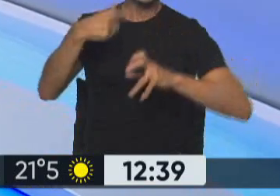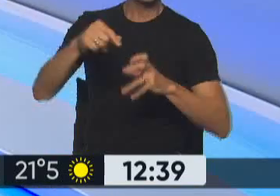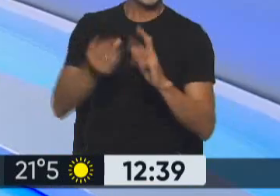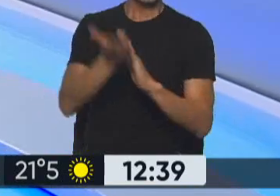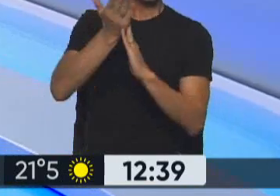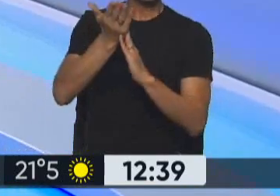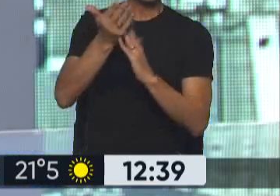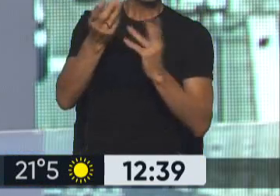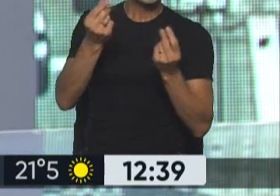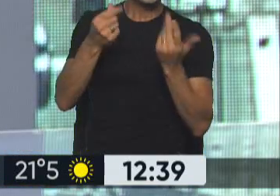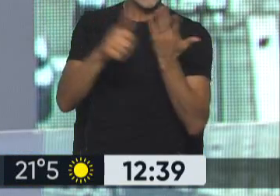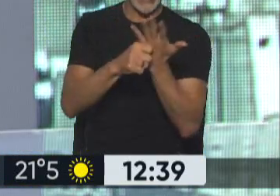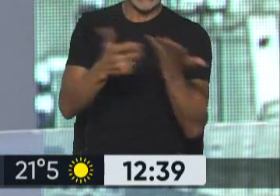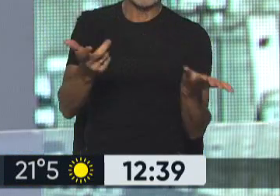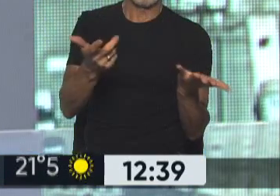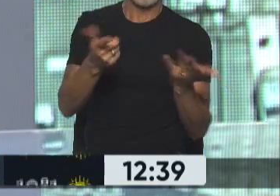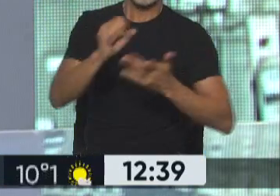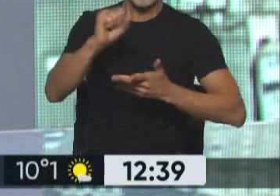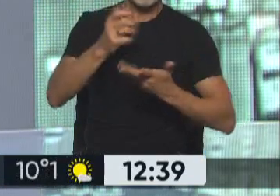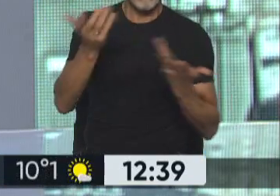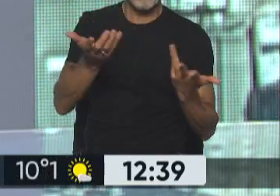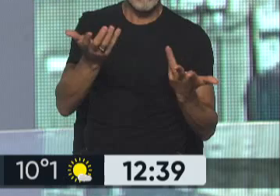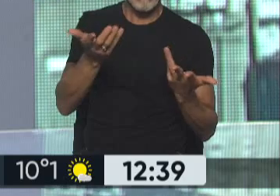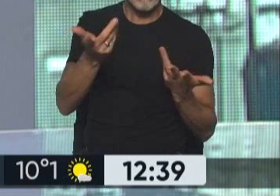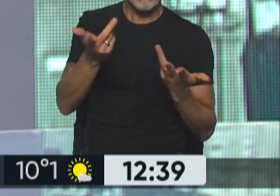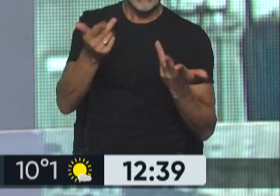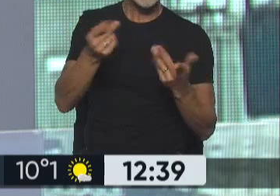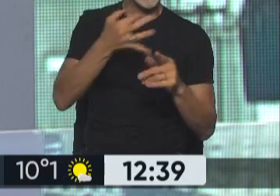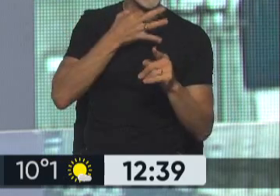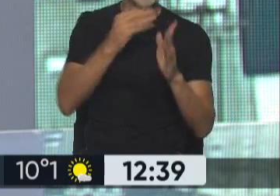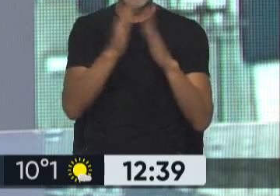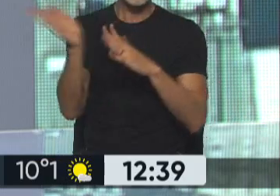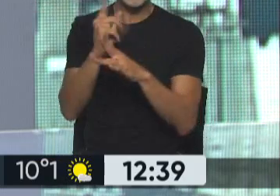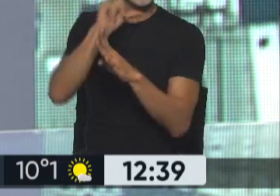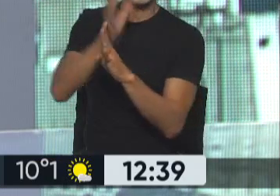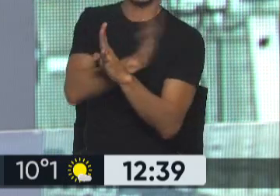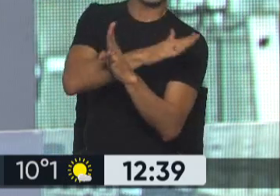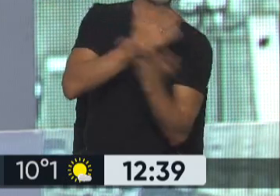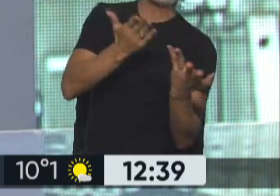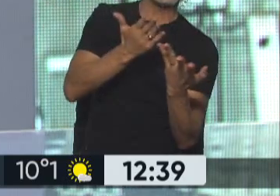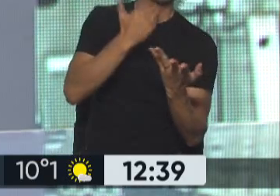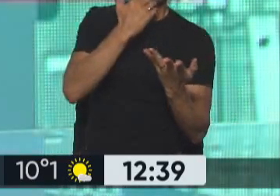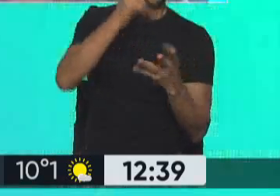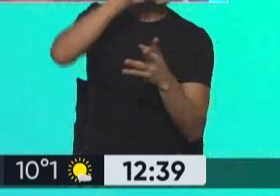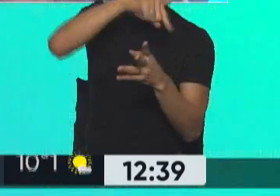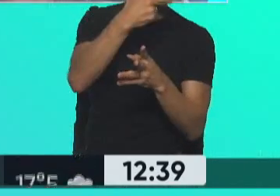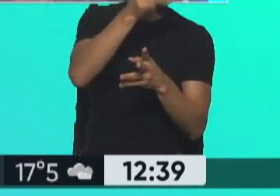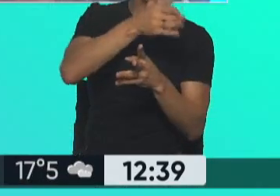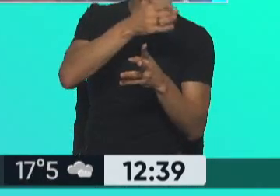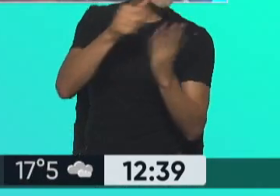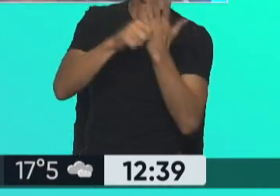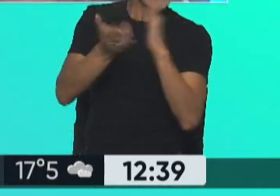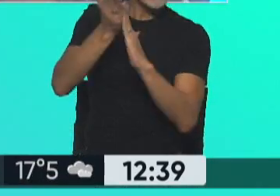aumentos de precio de carne porque indudablemente están pegando muy fuerte sobre el índice de agosto hay que ver en julio cuánto de esto entró en julio y